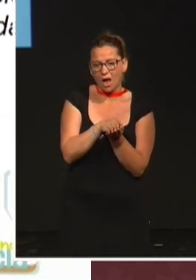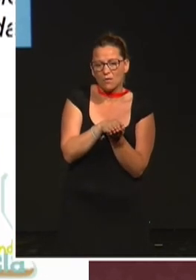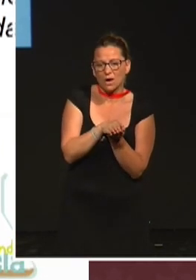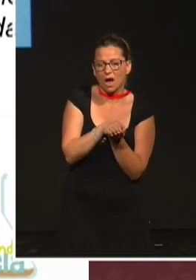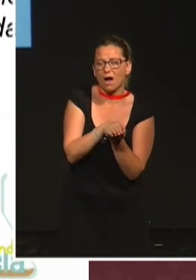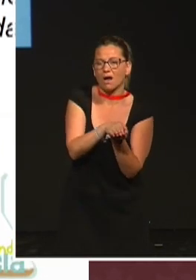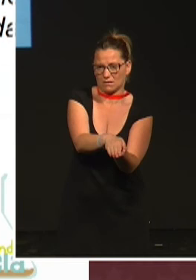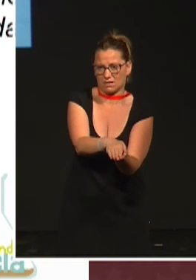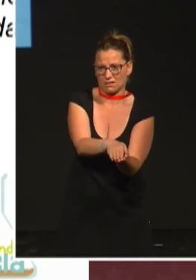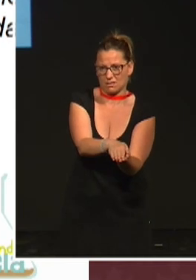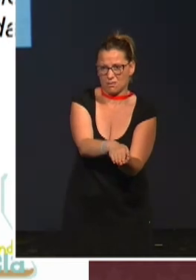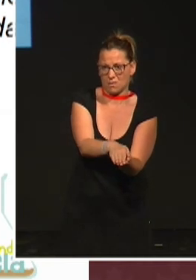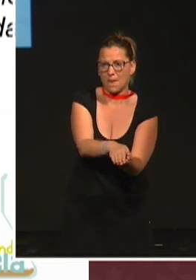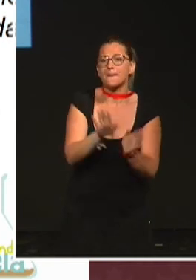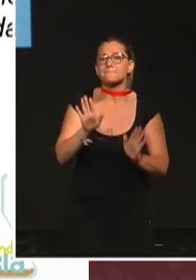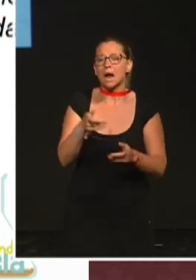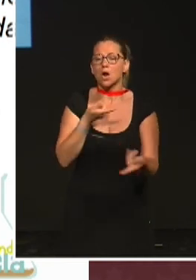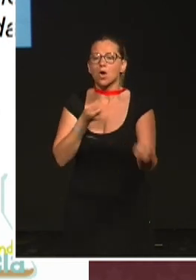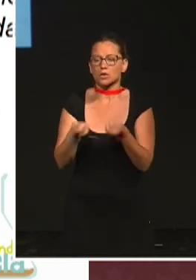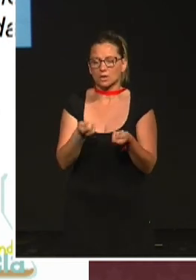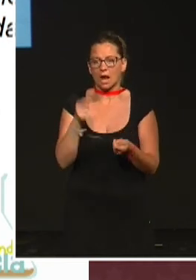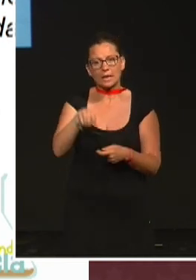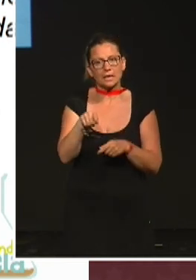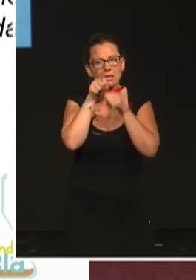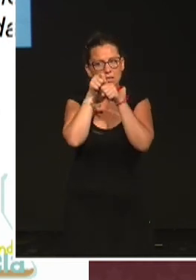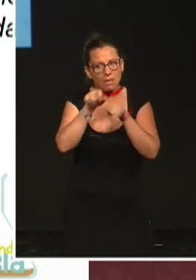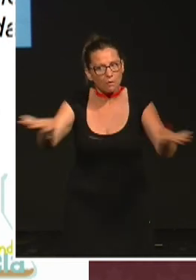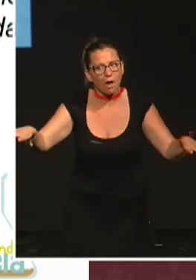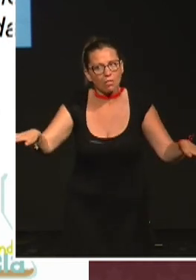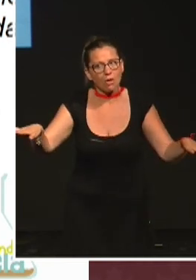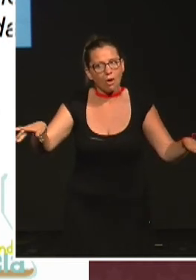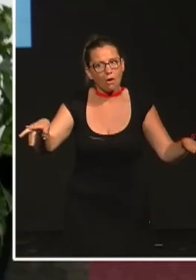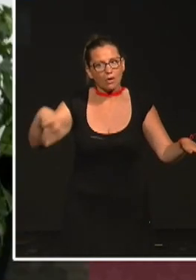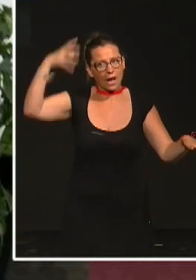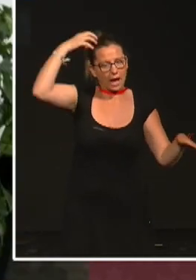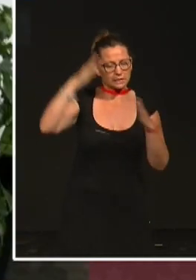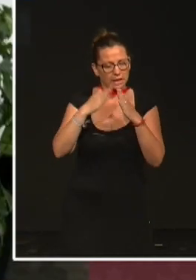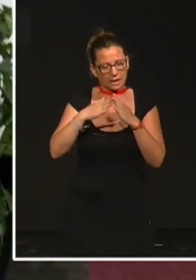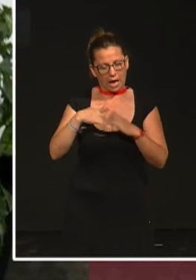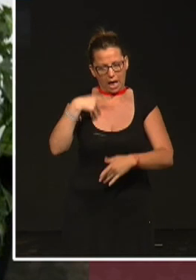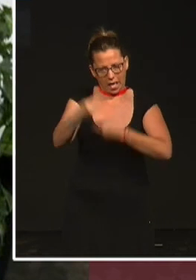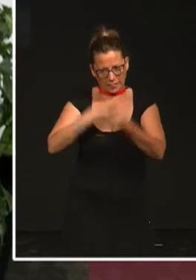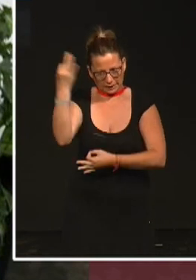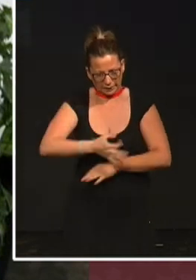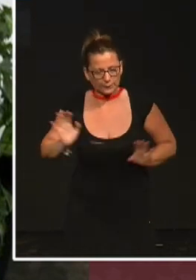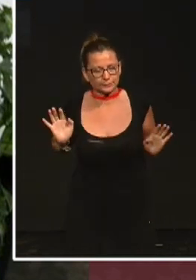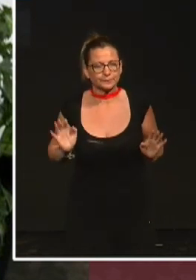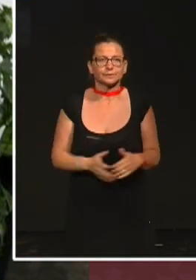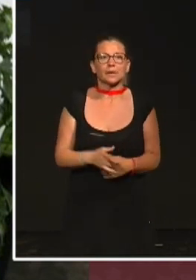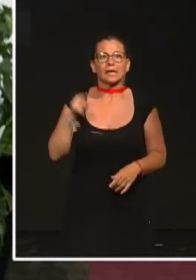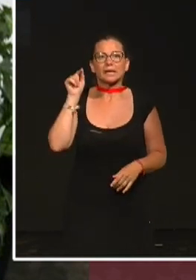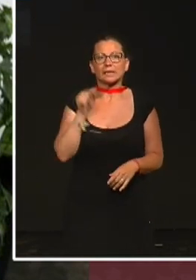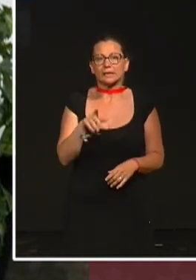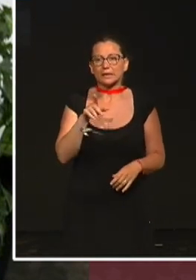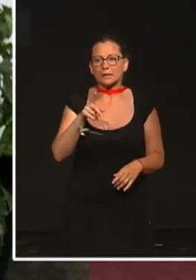controlada. Aquí tenemos que hacer bastante divulgación, tanto en la Casa Real como en la Iglesia. Y llegados a este punto,